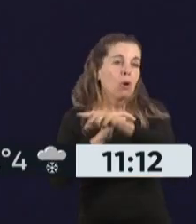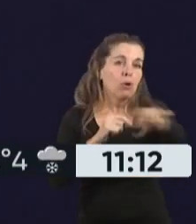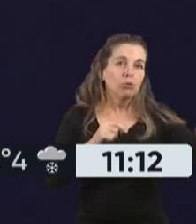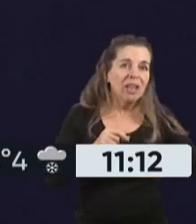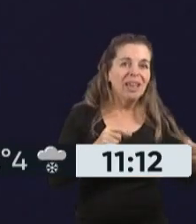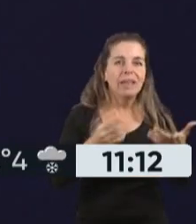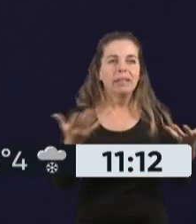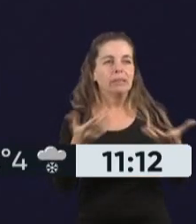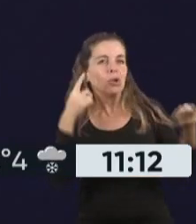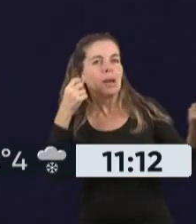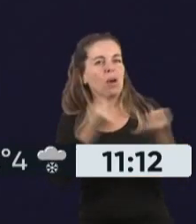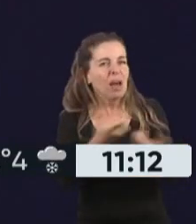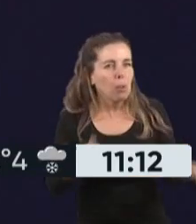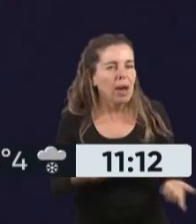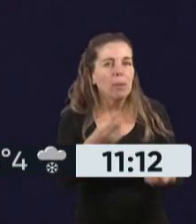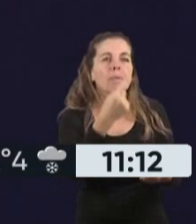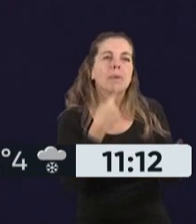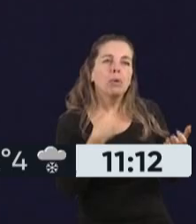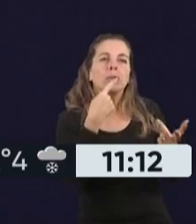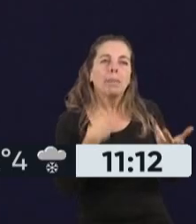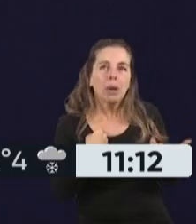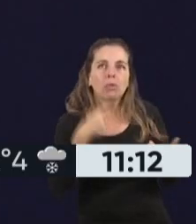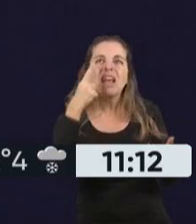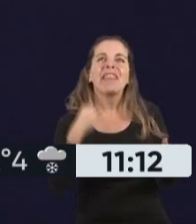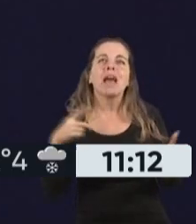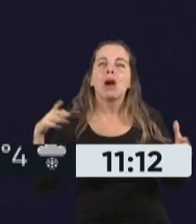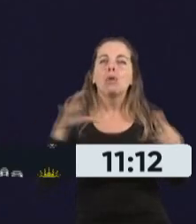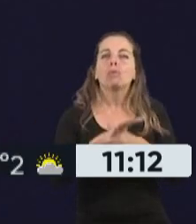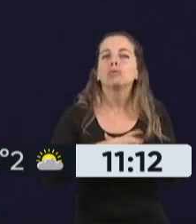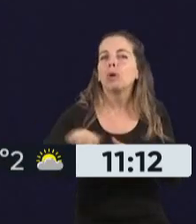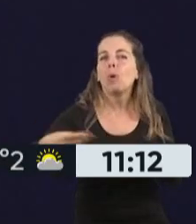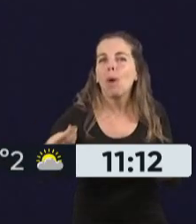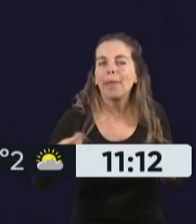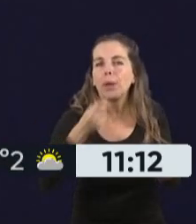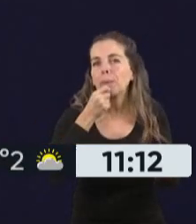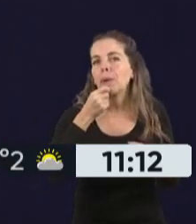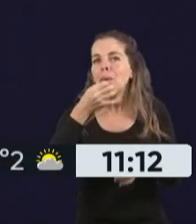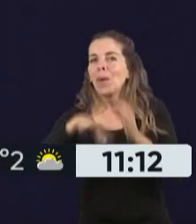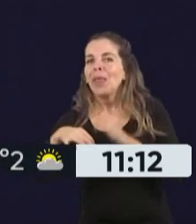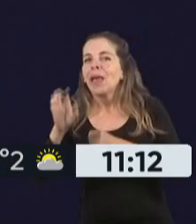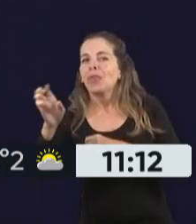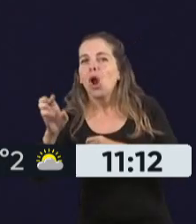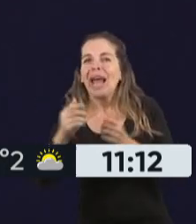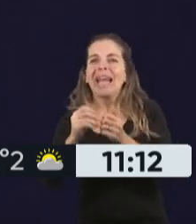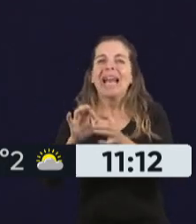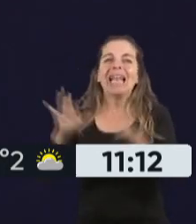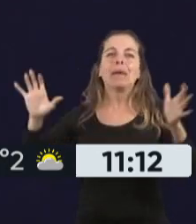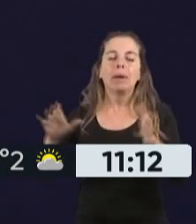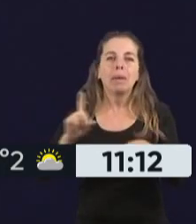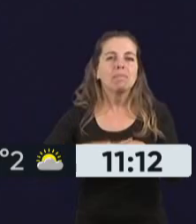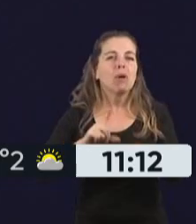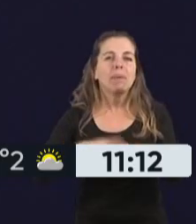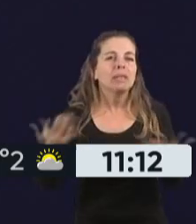el que intenta ponerle una fecha a ese fin del cepo, es que, como también lo dijo el presidente en muchas oportunidades,